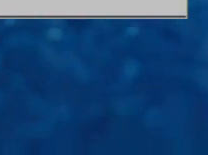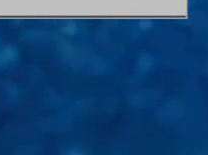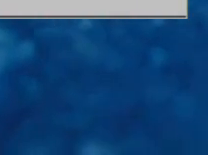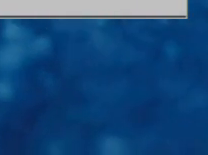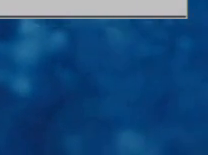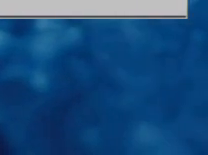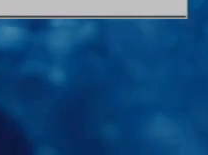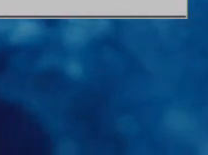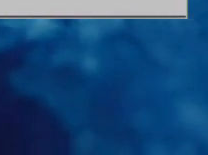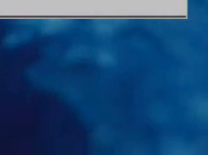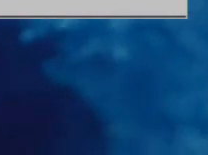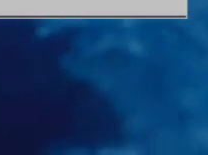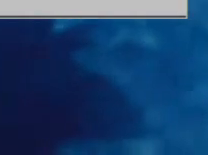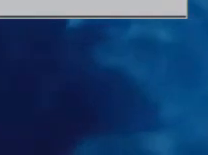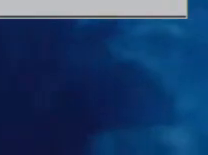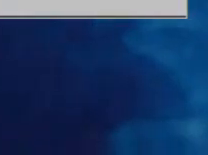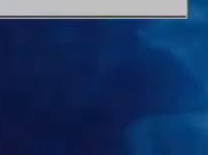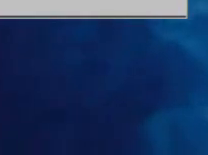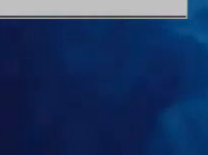Y